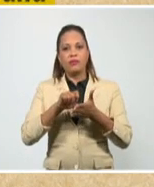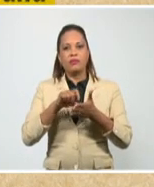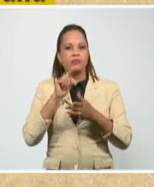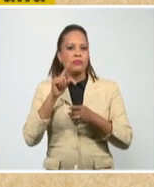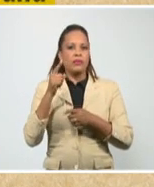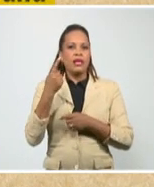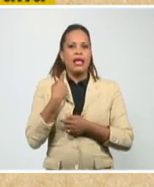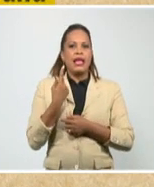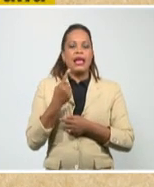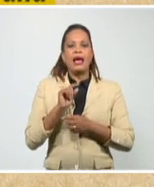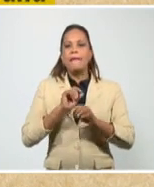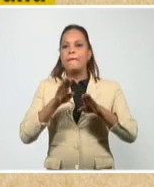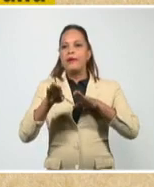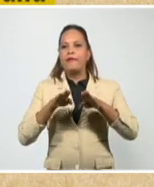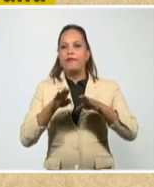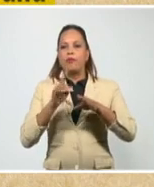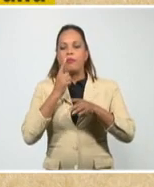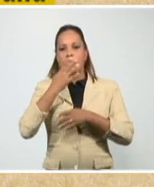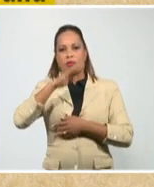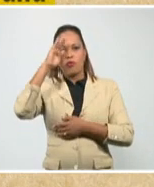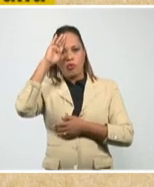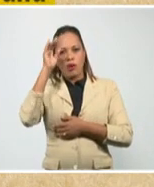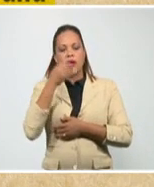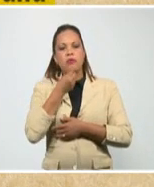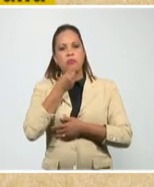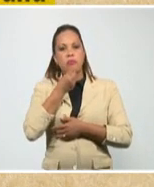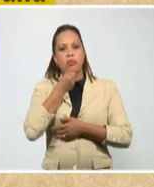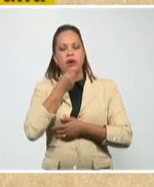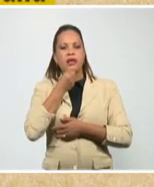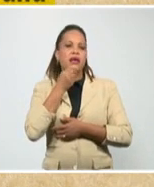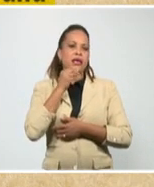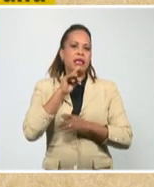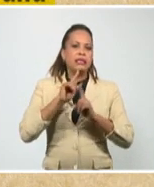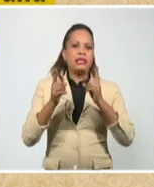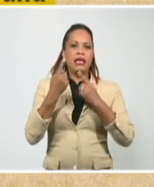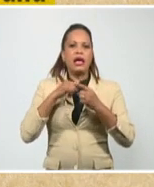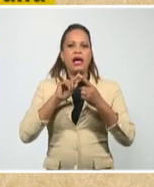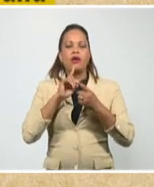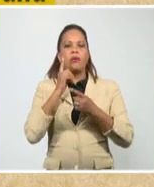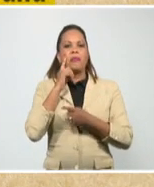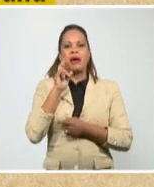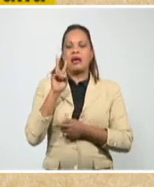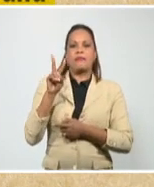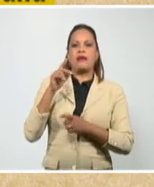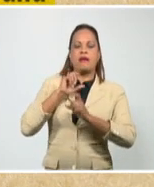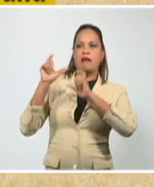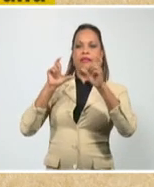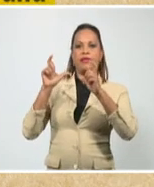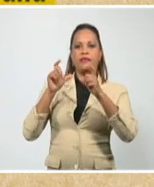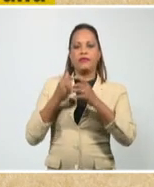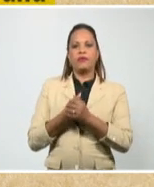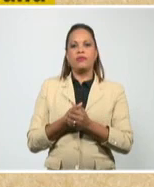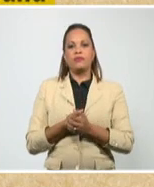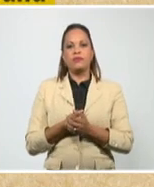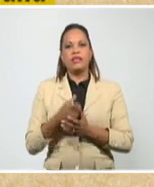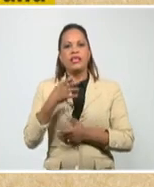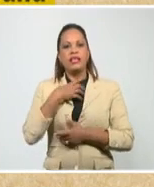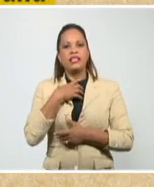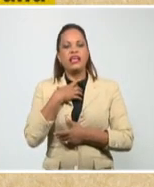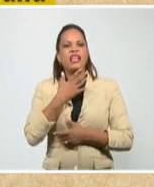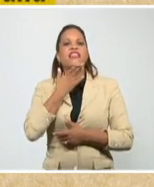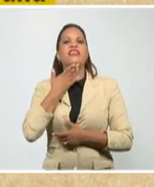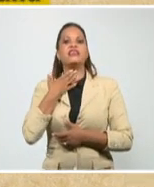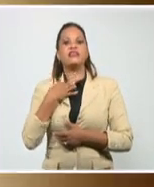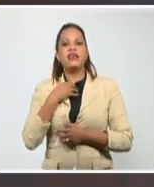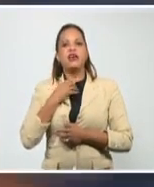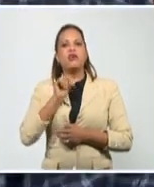la performer cubana también podría ser una estrategia para llamar la atención. Tiene un afán de ser